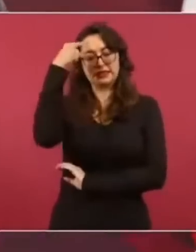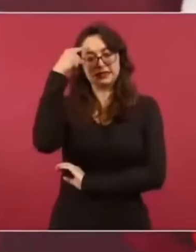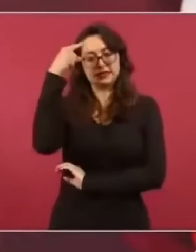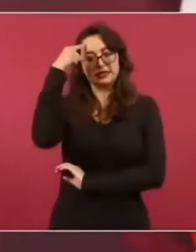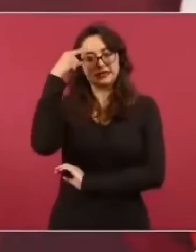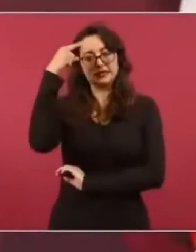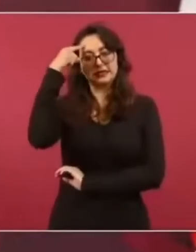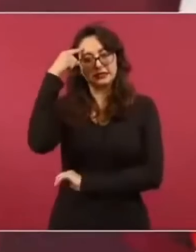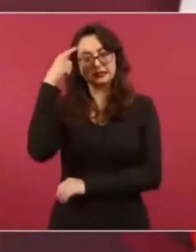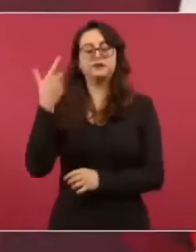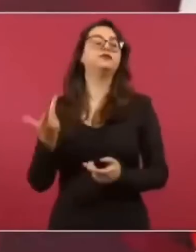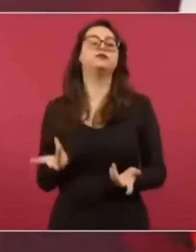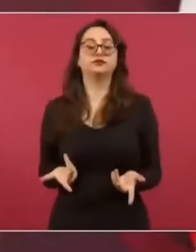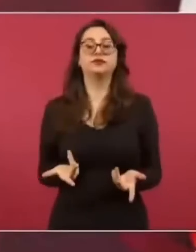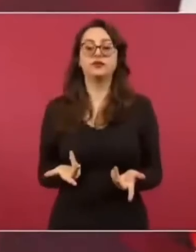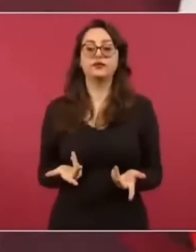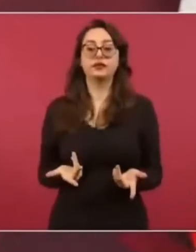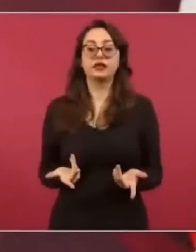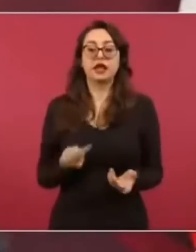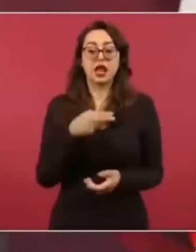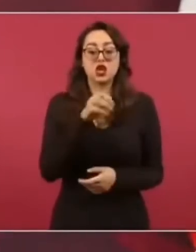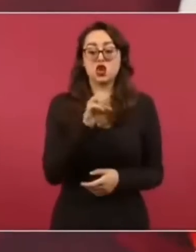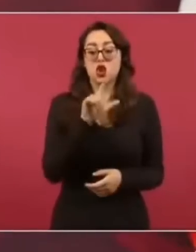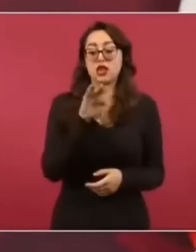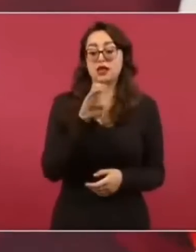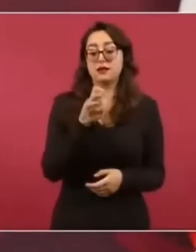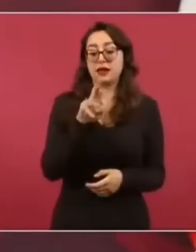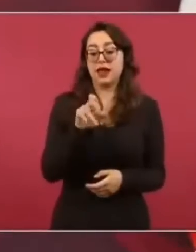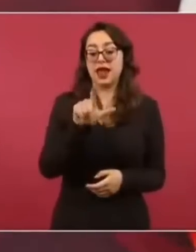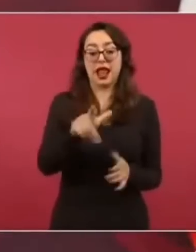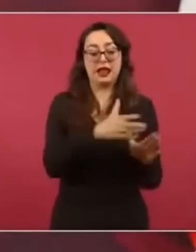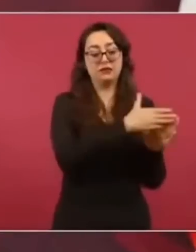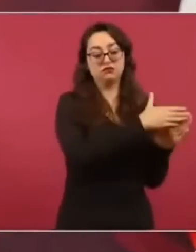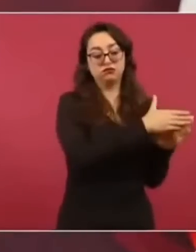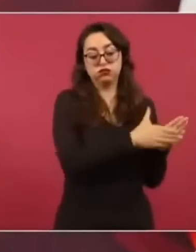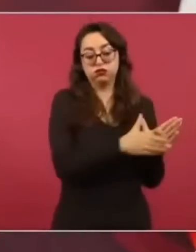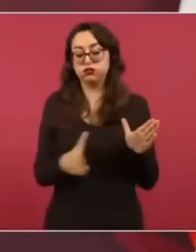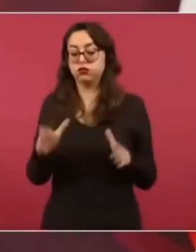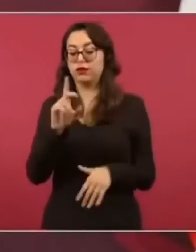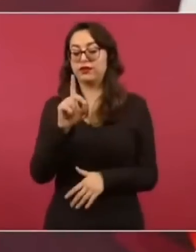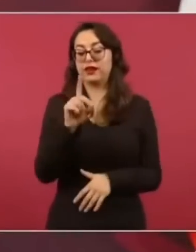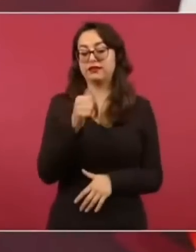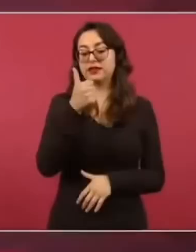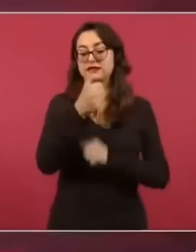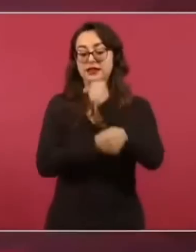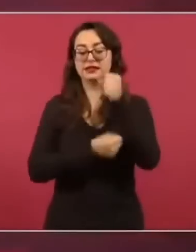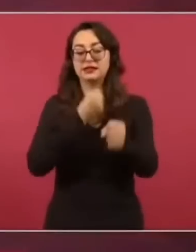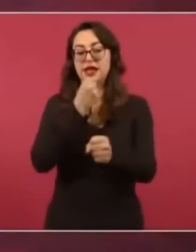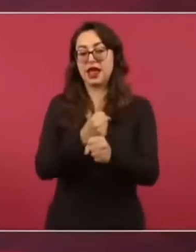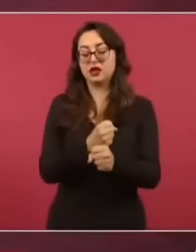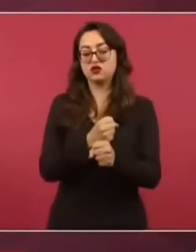el llamado neoliberalismo o neoporfirismo fueron 36 años.